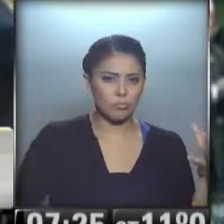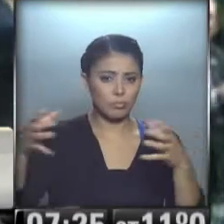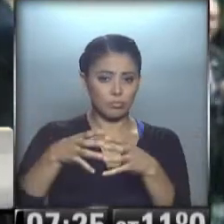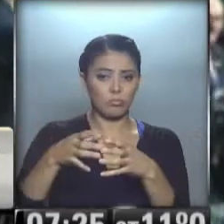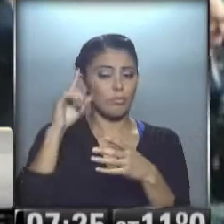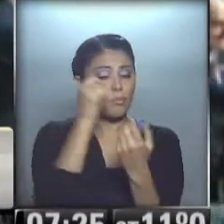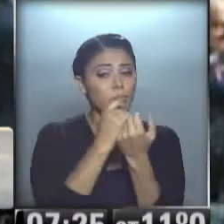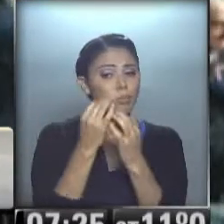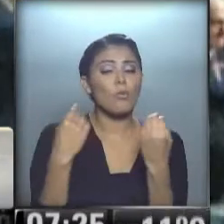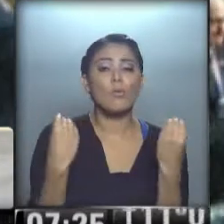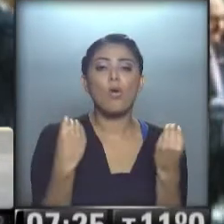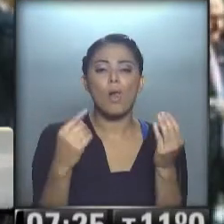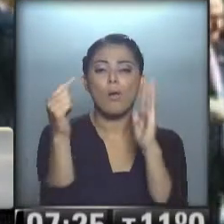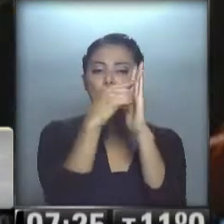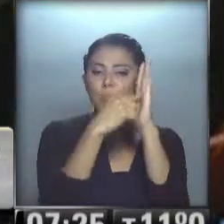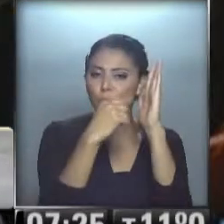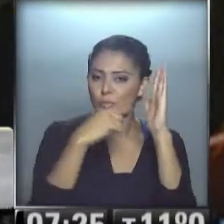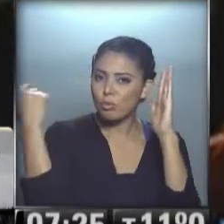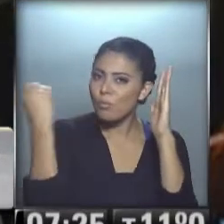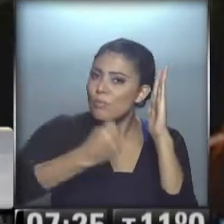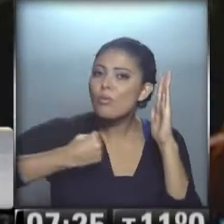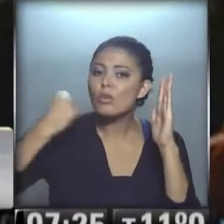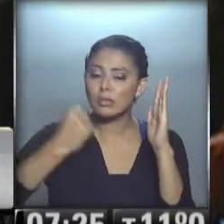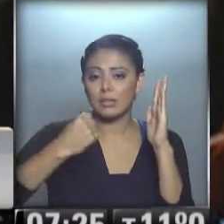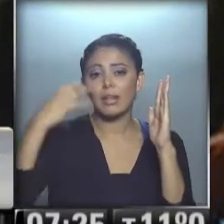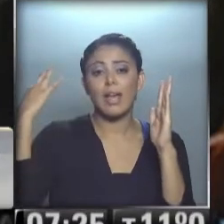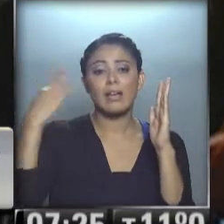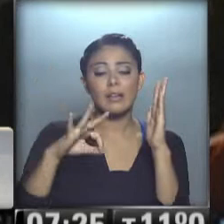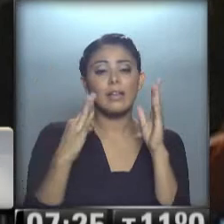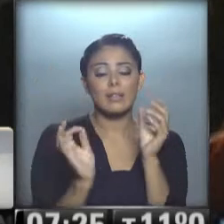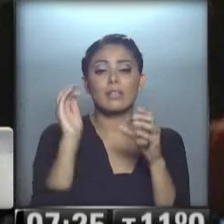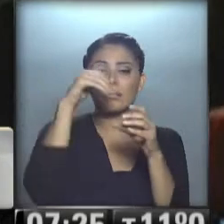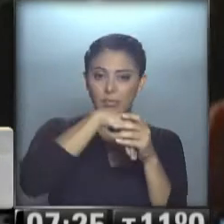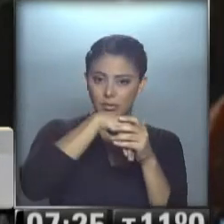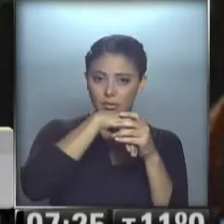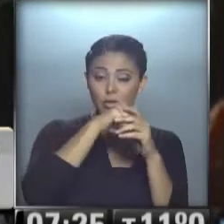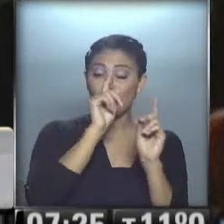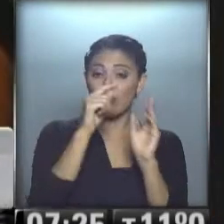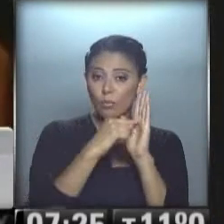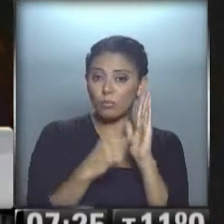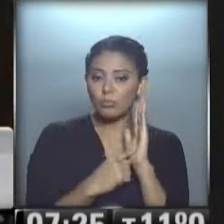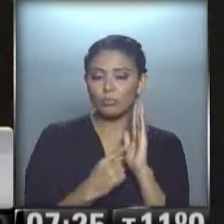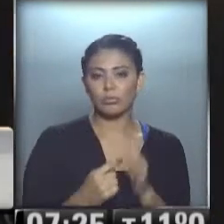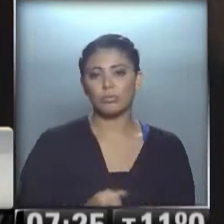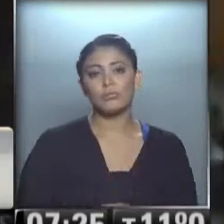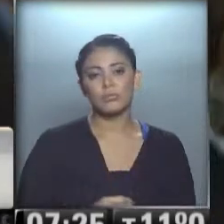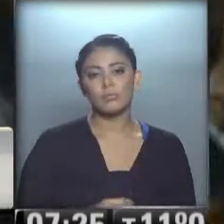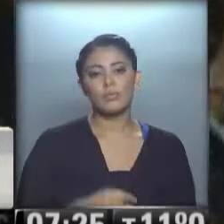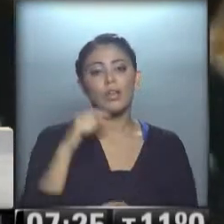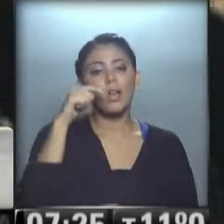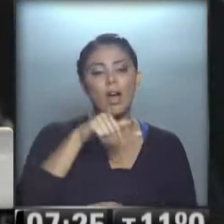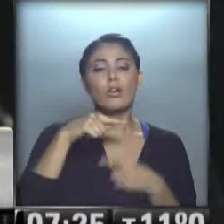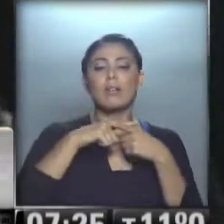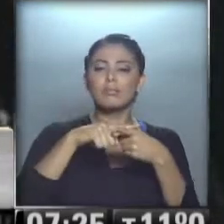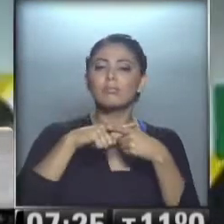¿cuáles son los principios que debería llevar adelante la gobernanza de Internet? Y entre esos principios, fundamentalmente, lo que se está